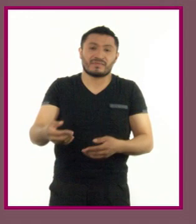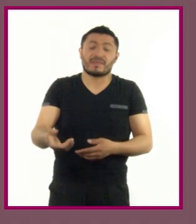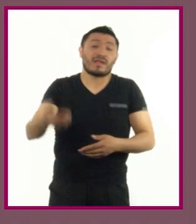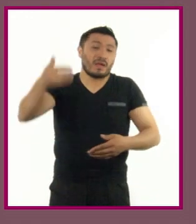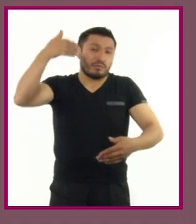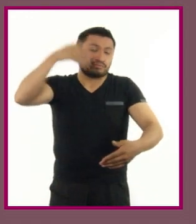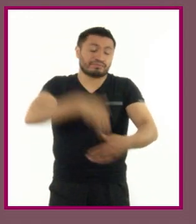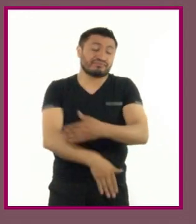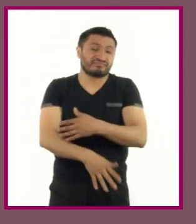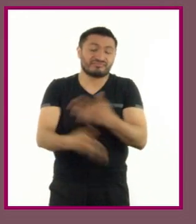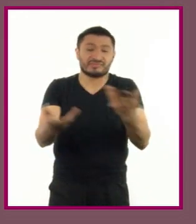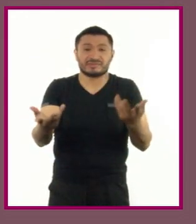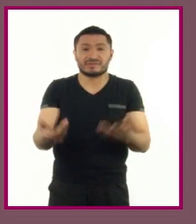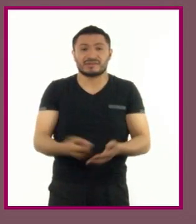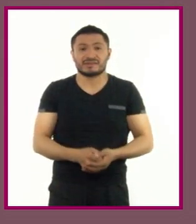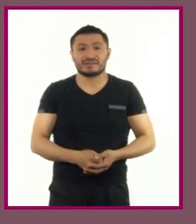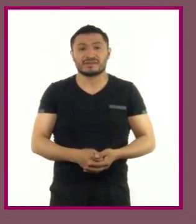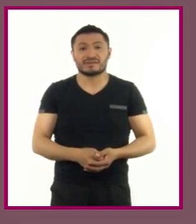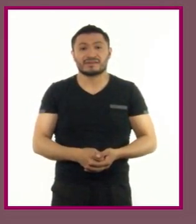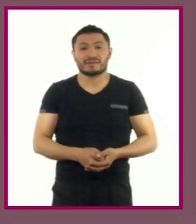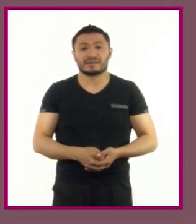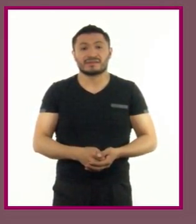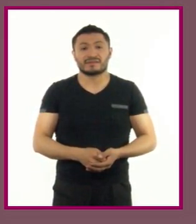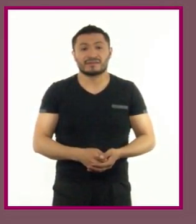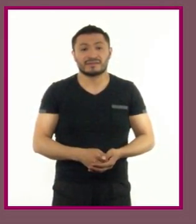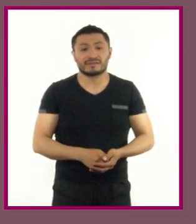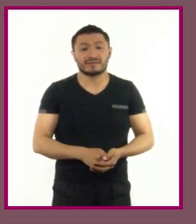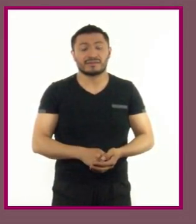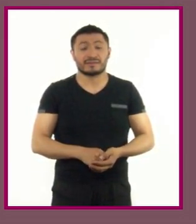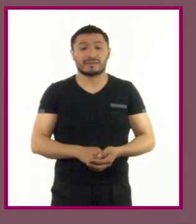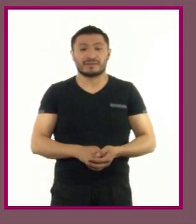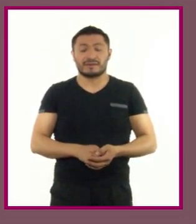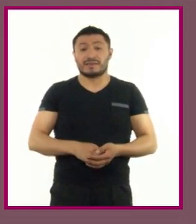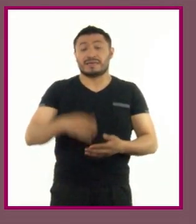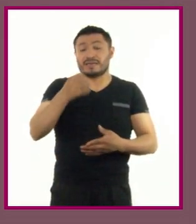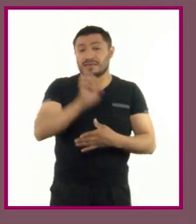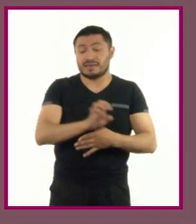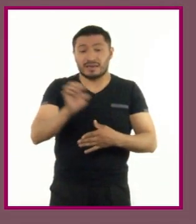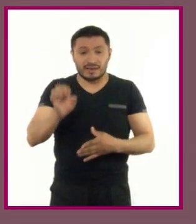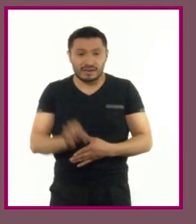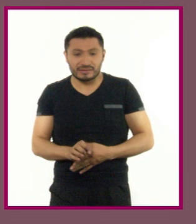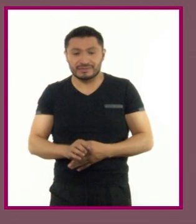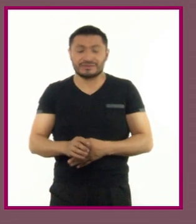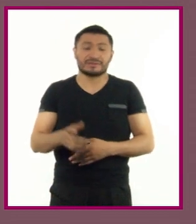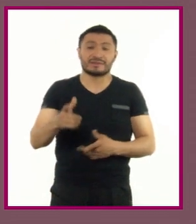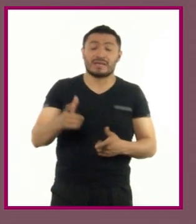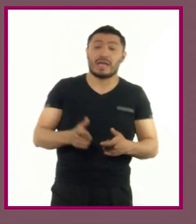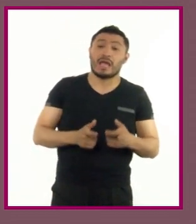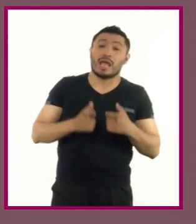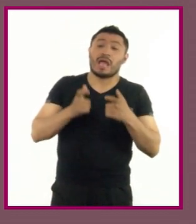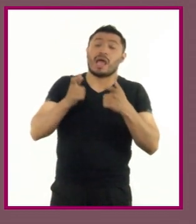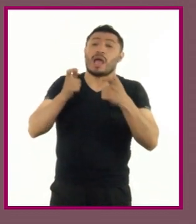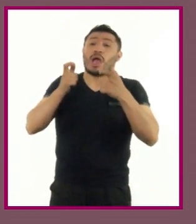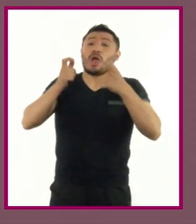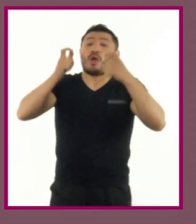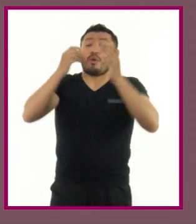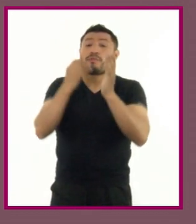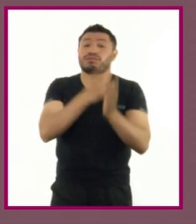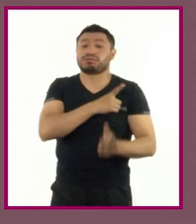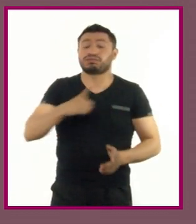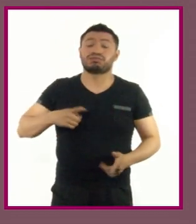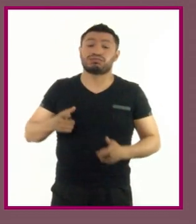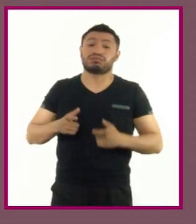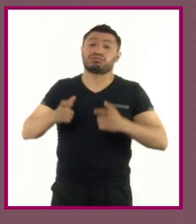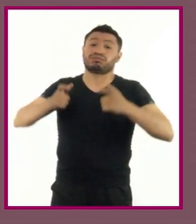es casi históricamente deficitario en su intercambio con el exterior.